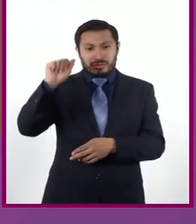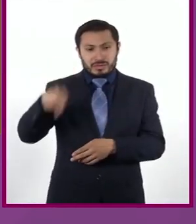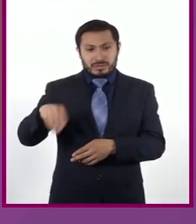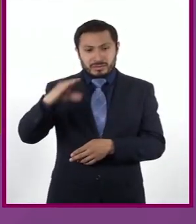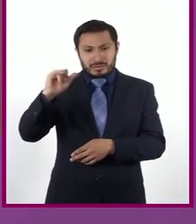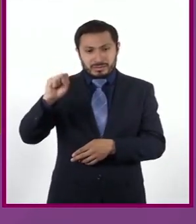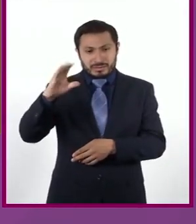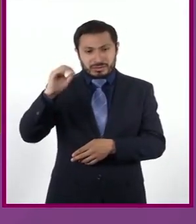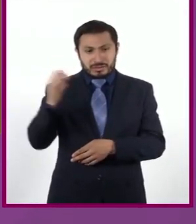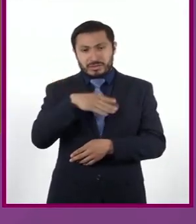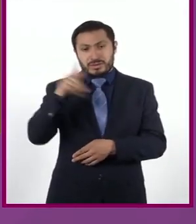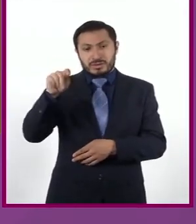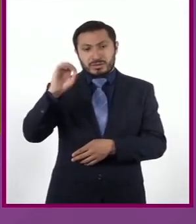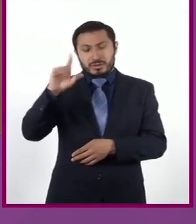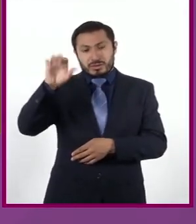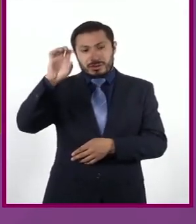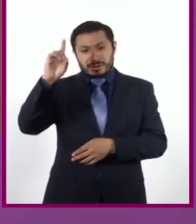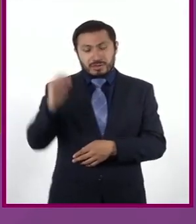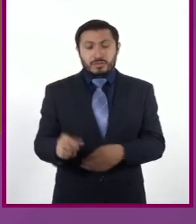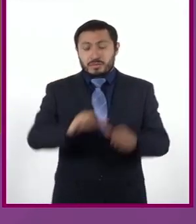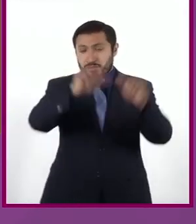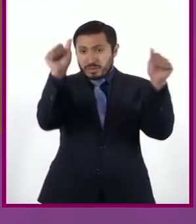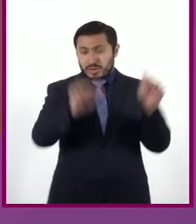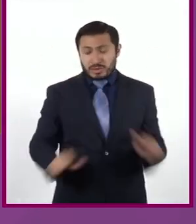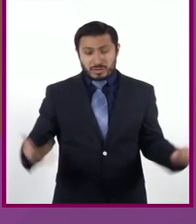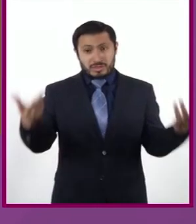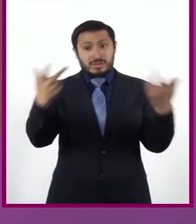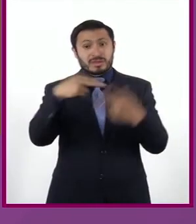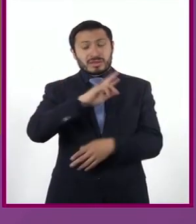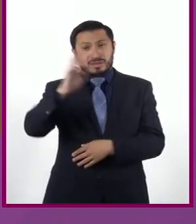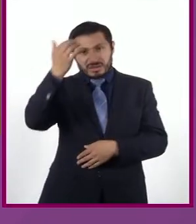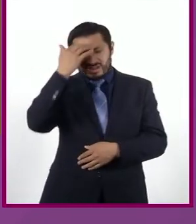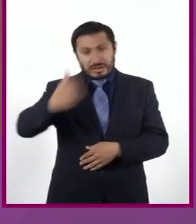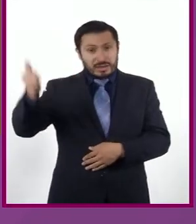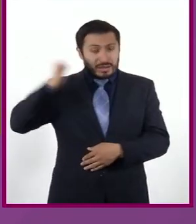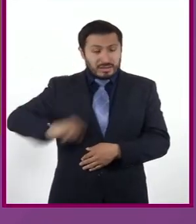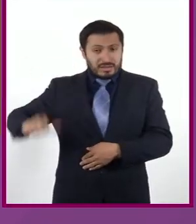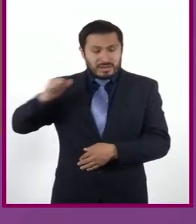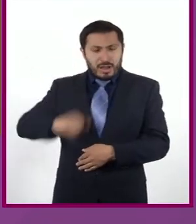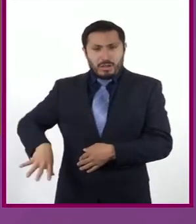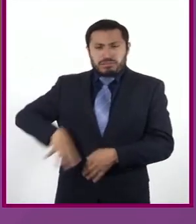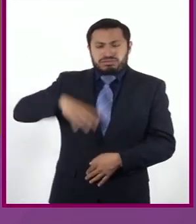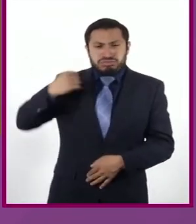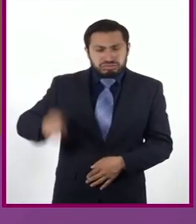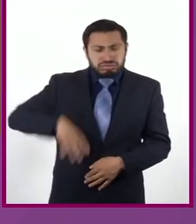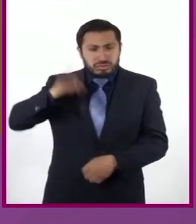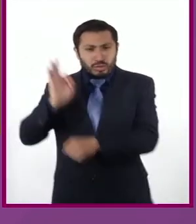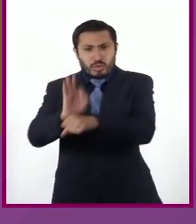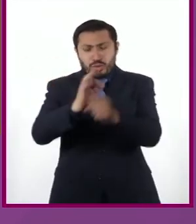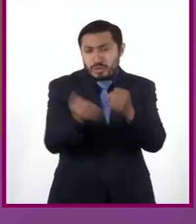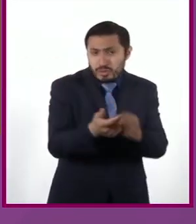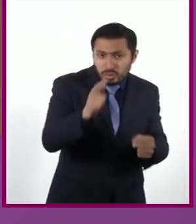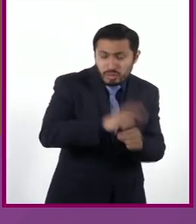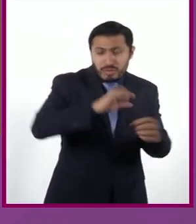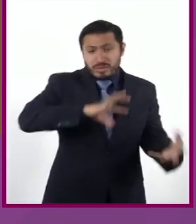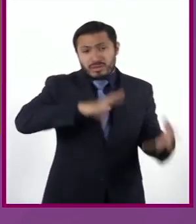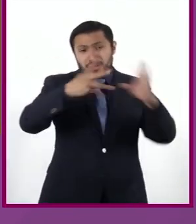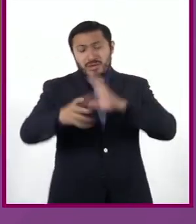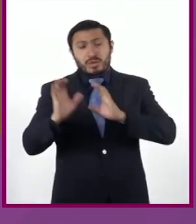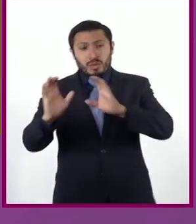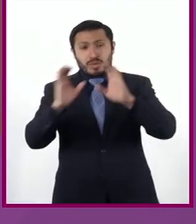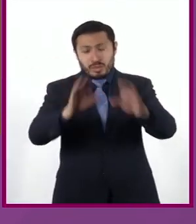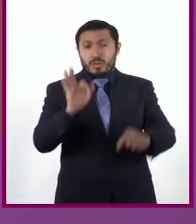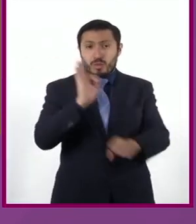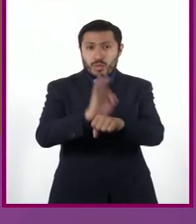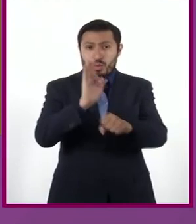artista plástico, reconocido internacionalmente que fue un luchador social, ambientalista, defensor y difusor de la cultura de